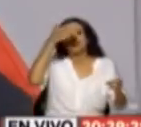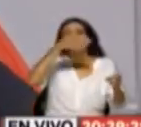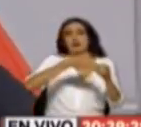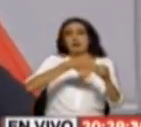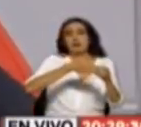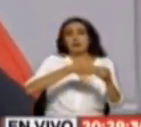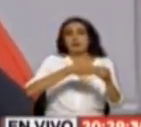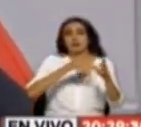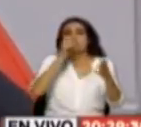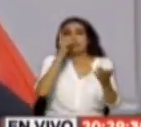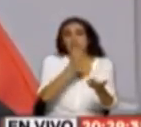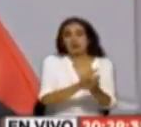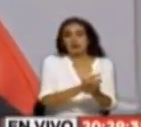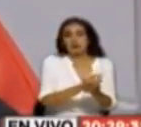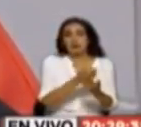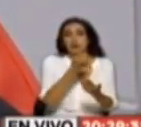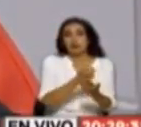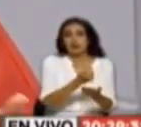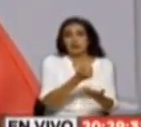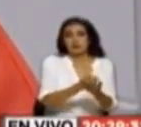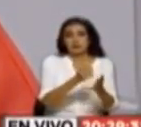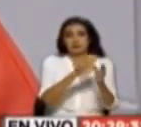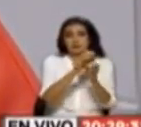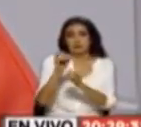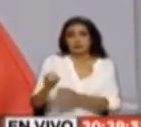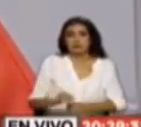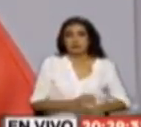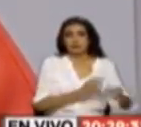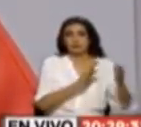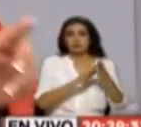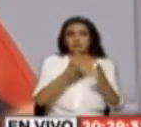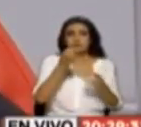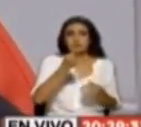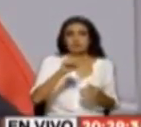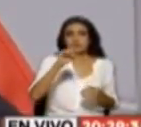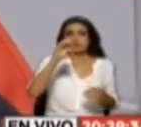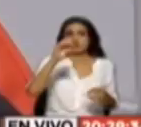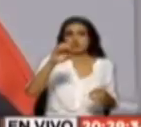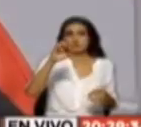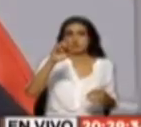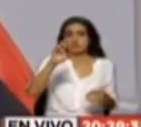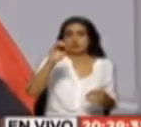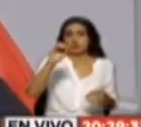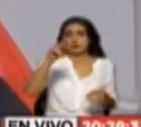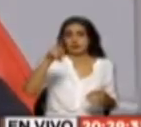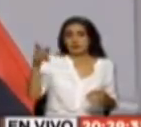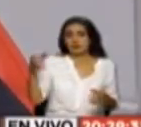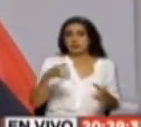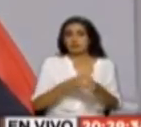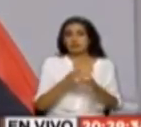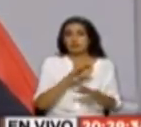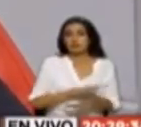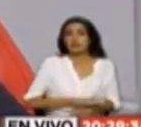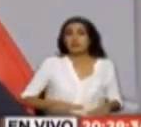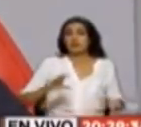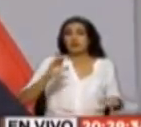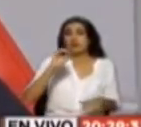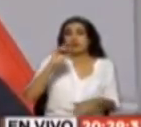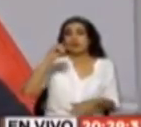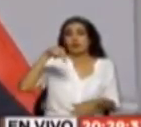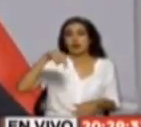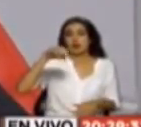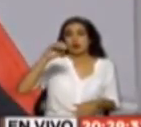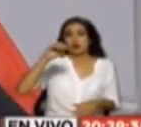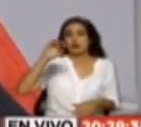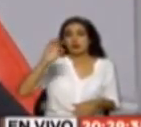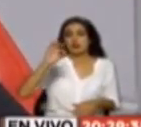la orden de compra, la orden de compra del SERCOP pueda asumirla desde la CONAFIPS como una garantía